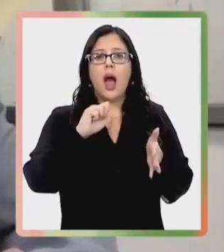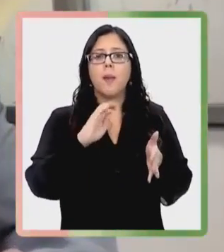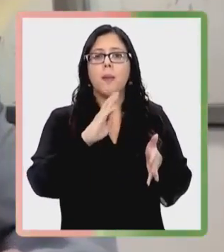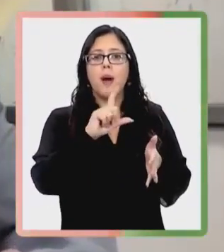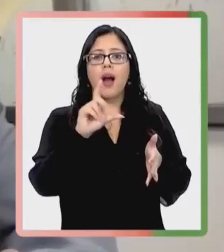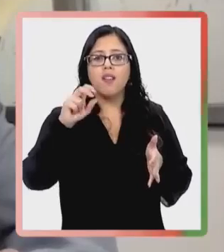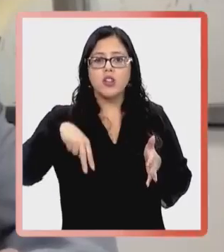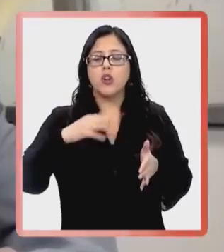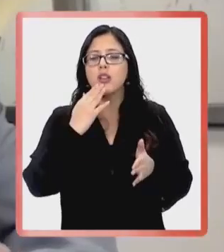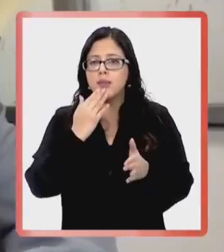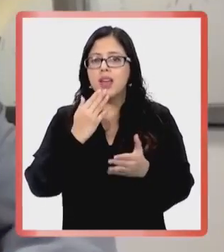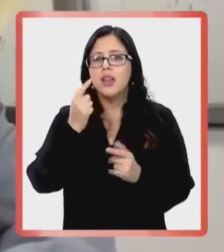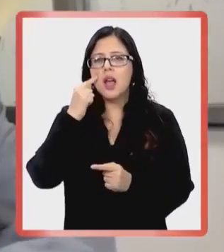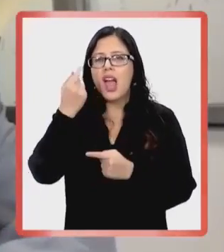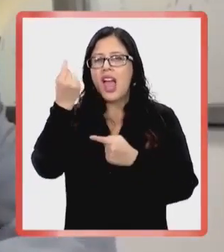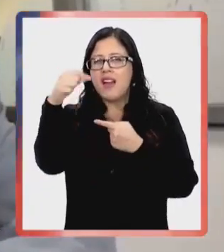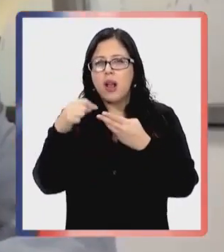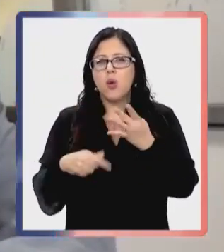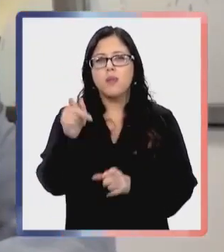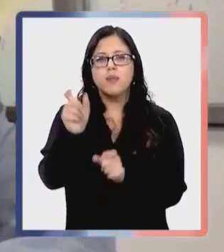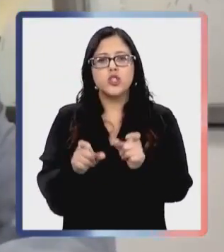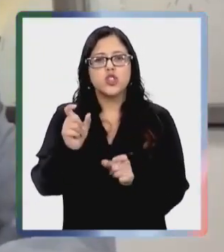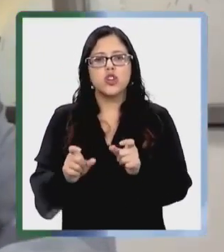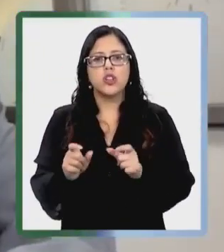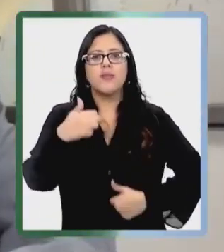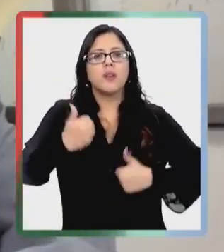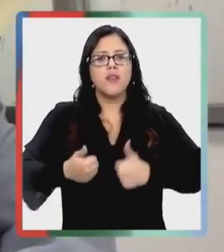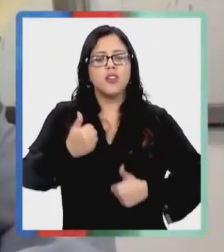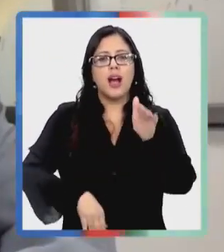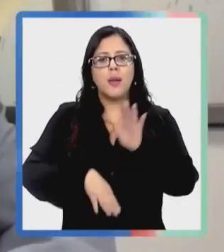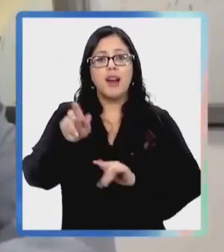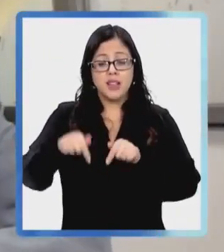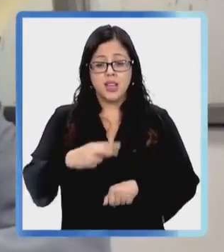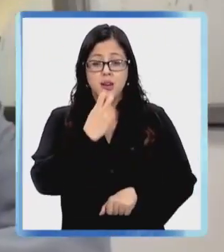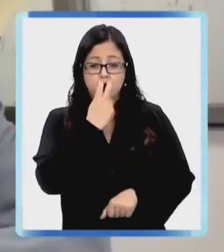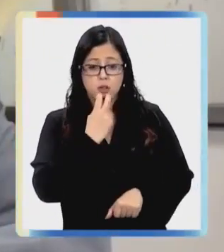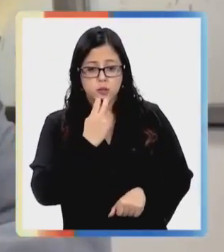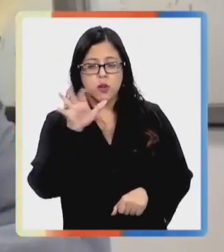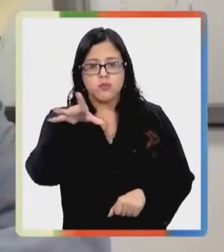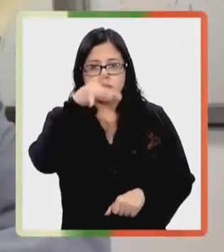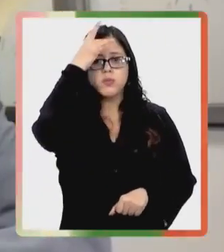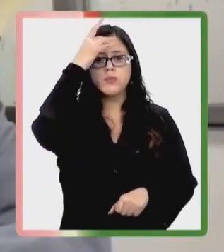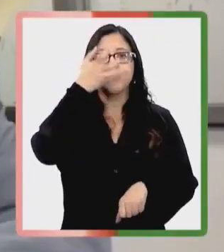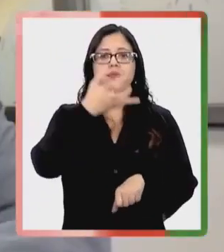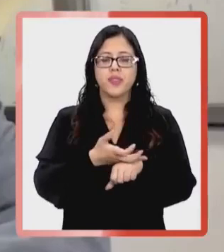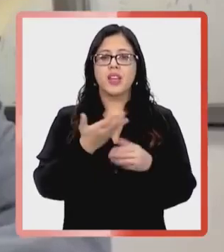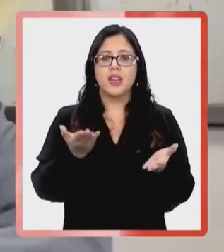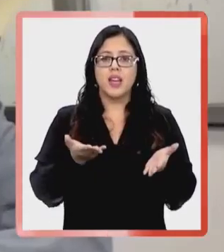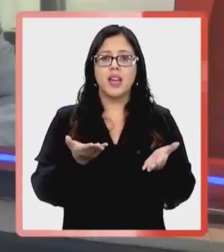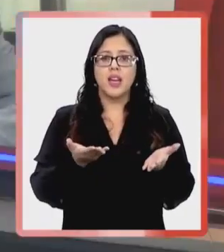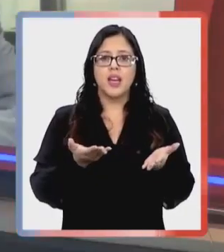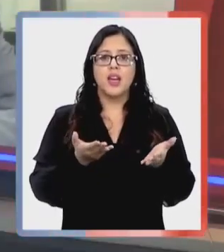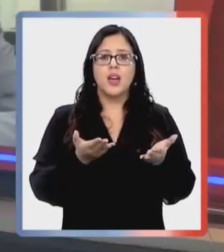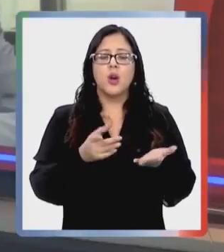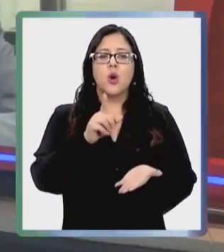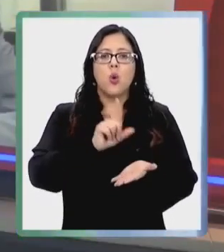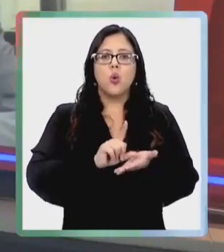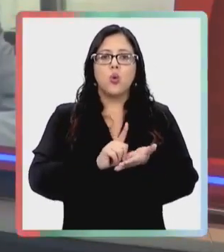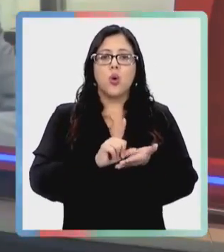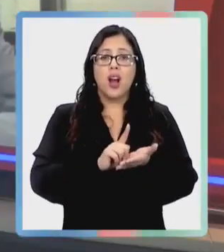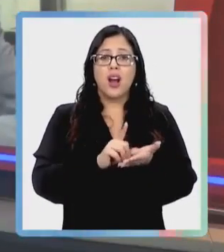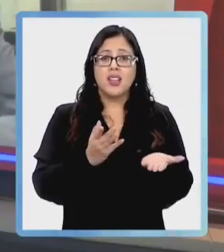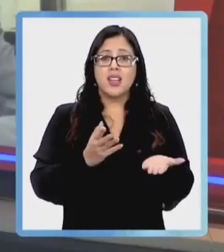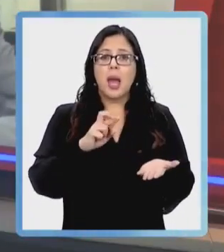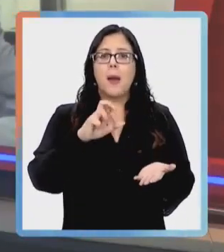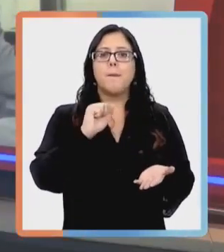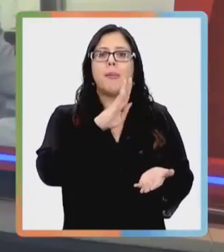personal polivalente. Aquí en Puerto Montt nosotros nos dimos cuenta que existe un pabellón escuela o un pabellón